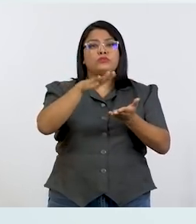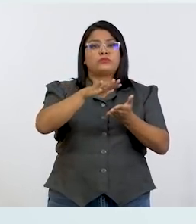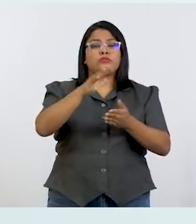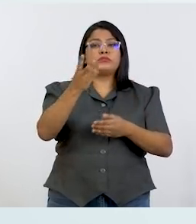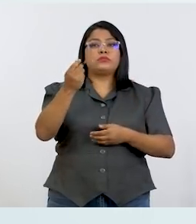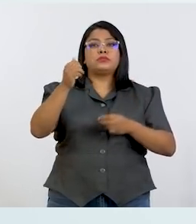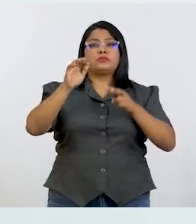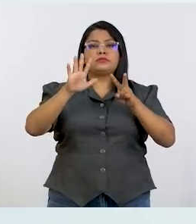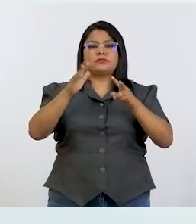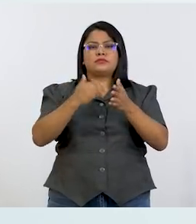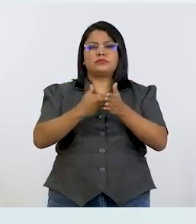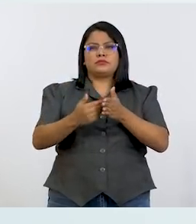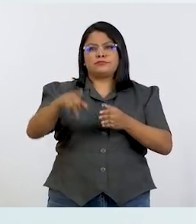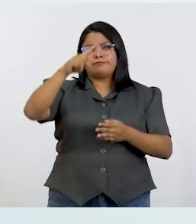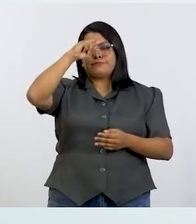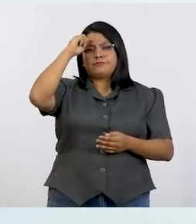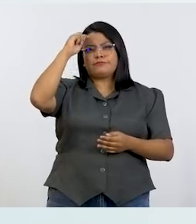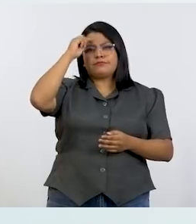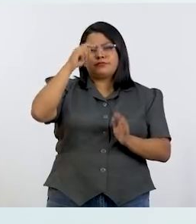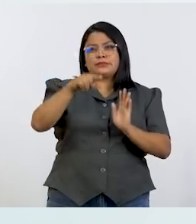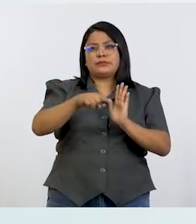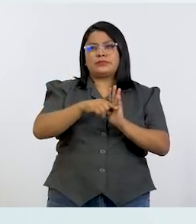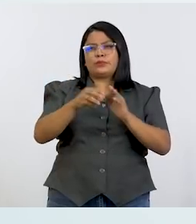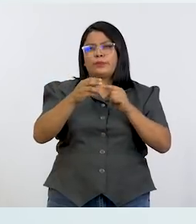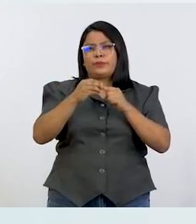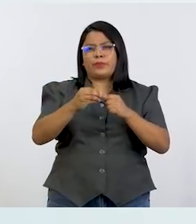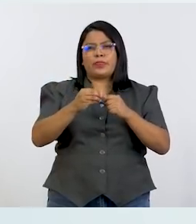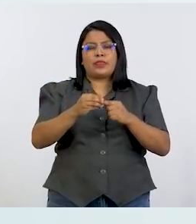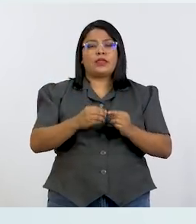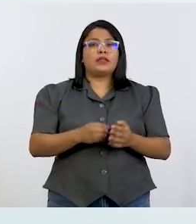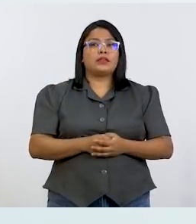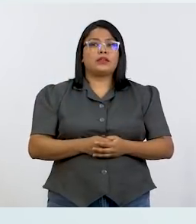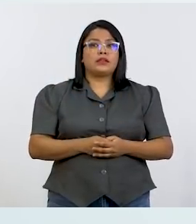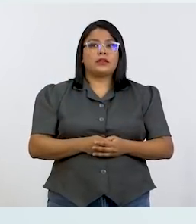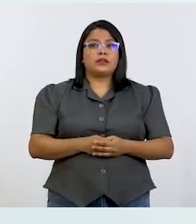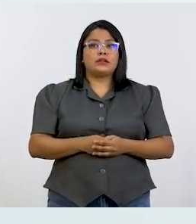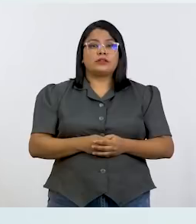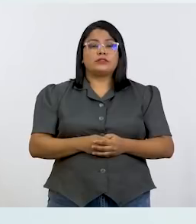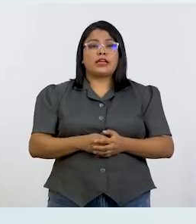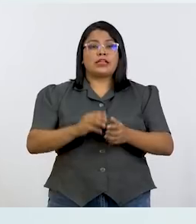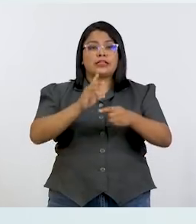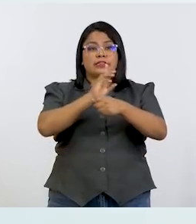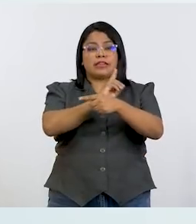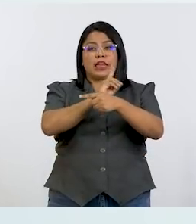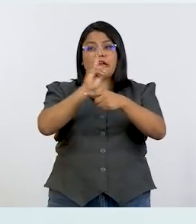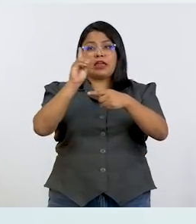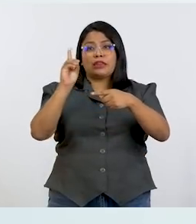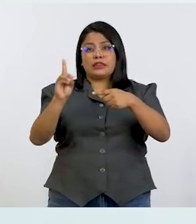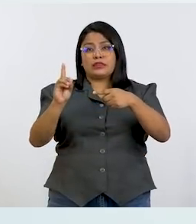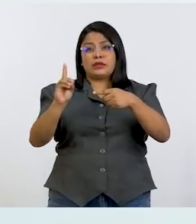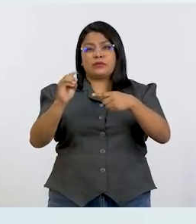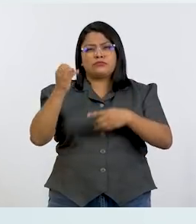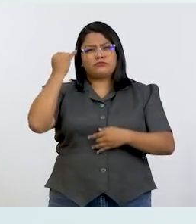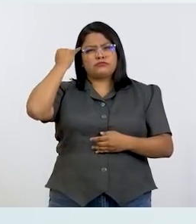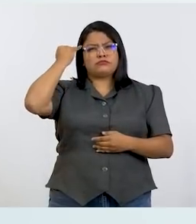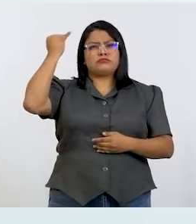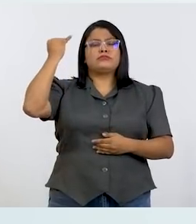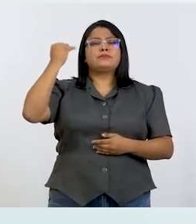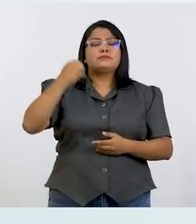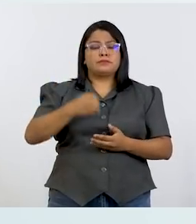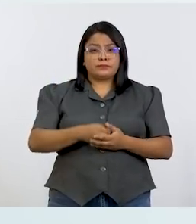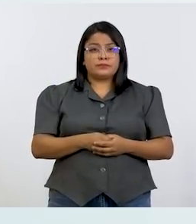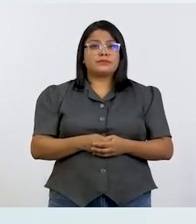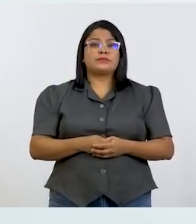de una cifra. Luego, en la unidad 7, se inicia trabajando un caso particular de restas, restando